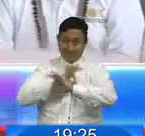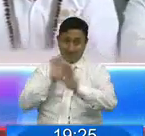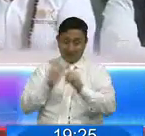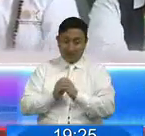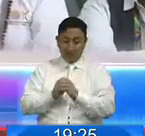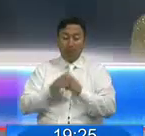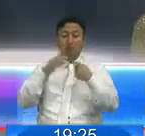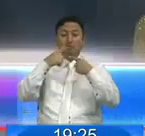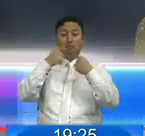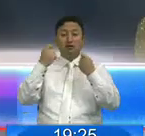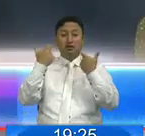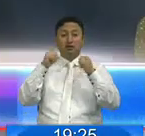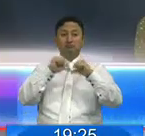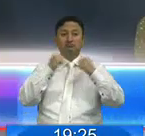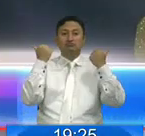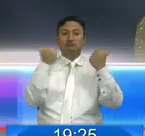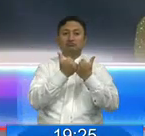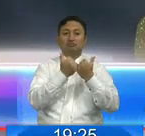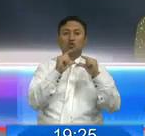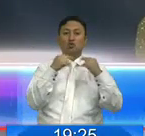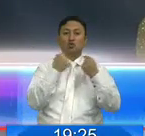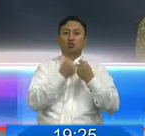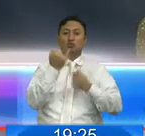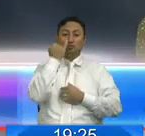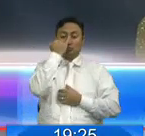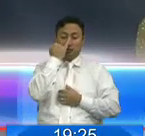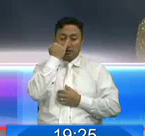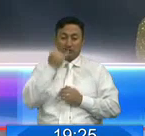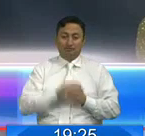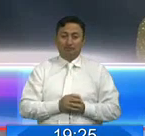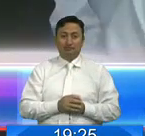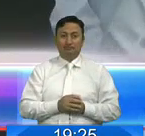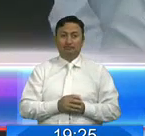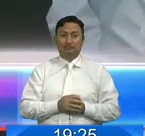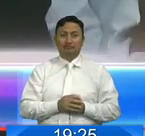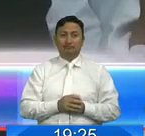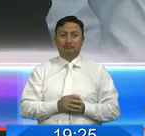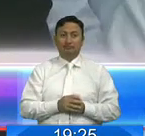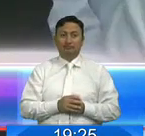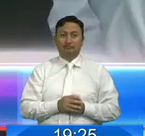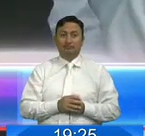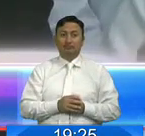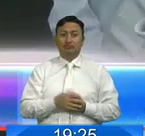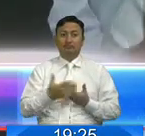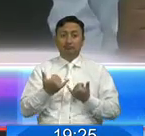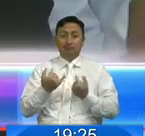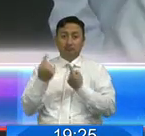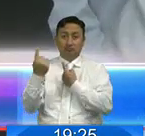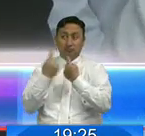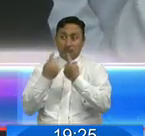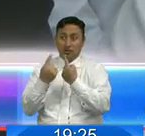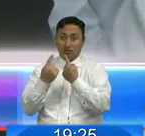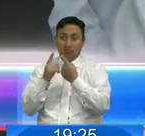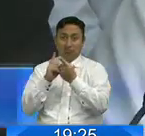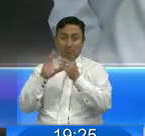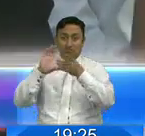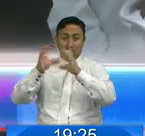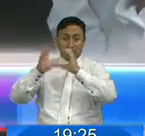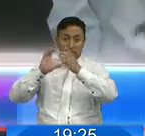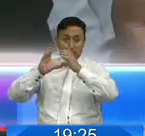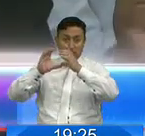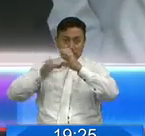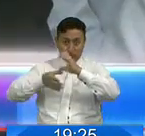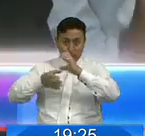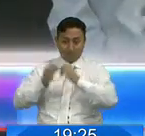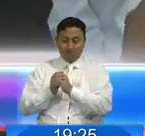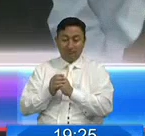en marzo la Asamblea del Parlamento de los Pueblos y Nacionalidades Indígenas. Si el diálogo no funciona, si a través